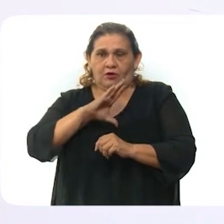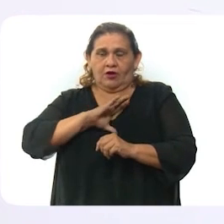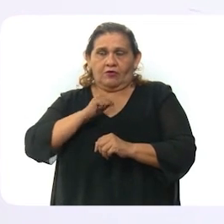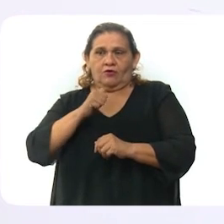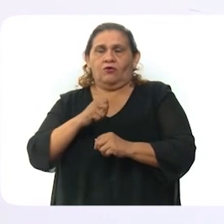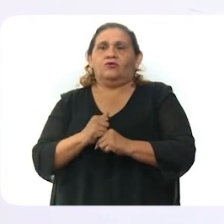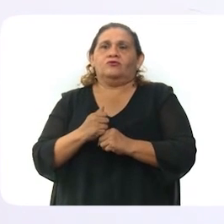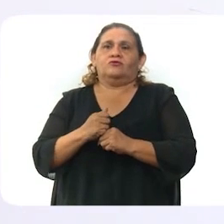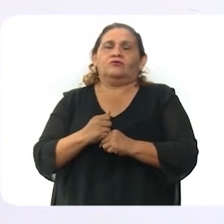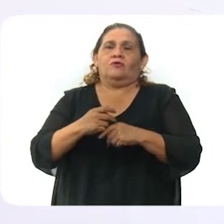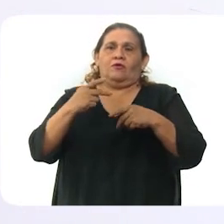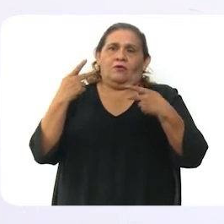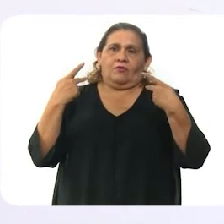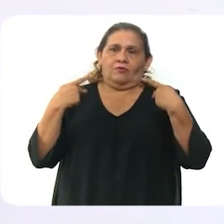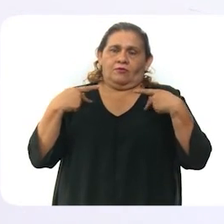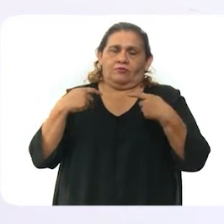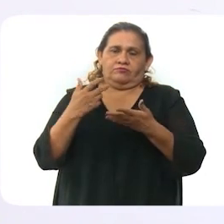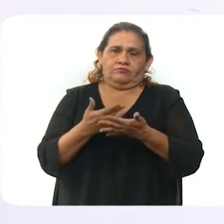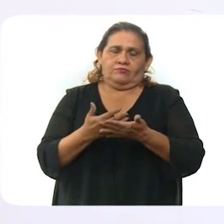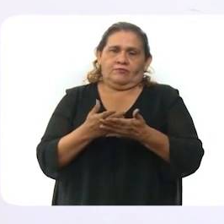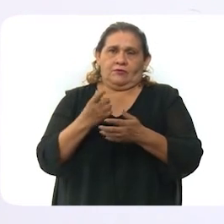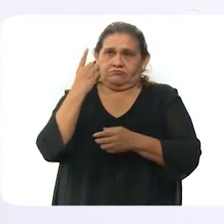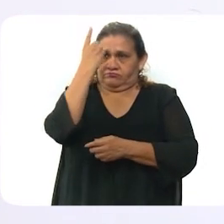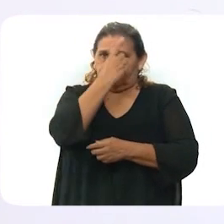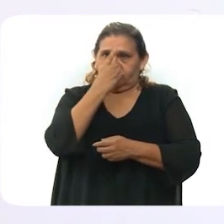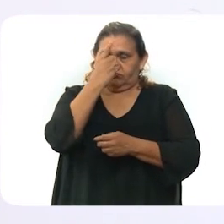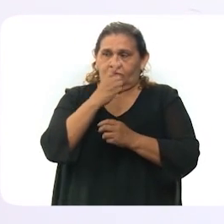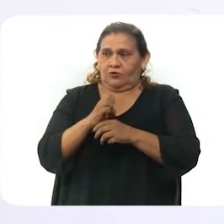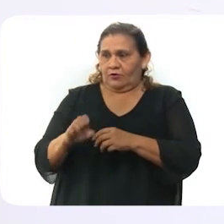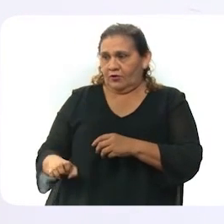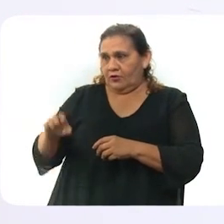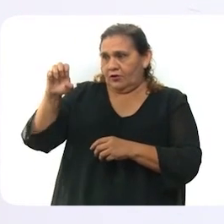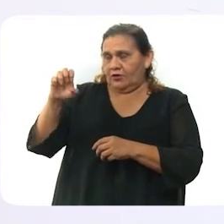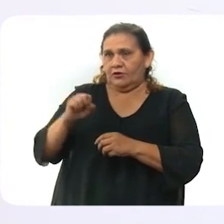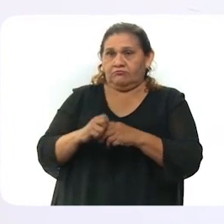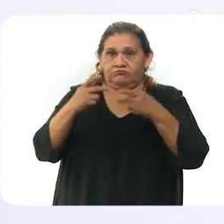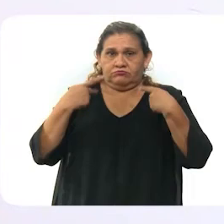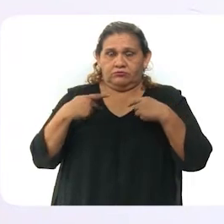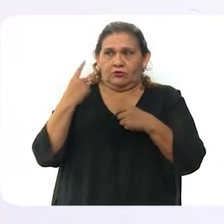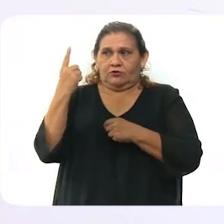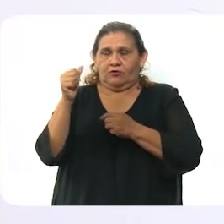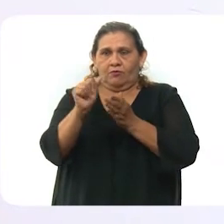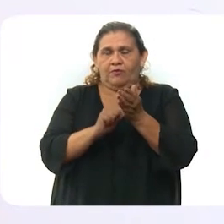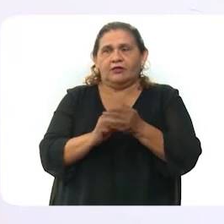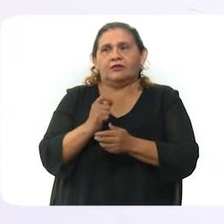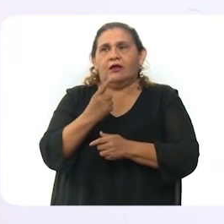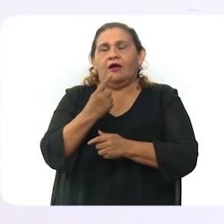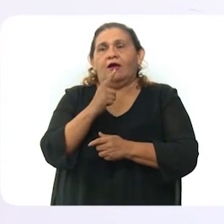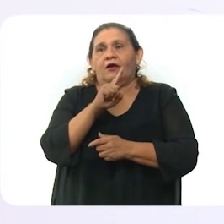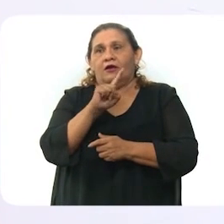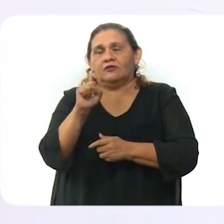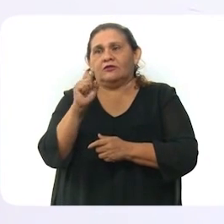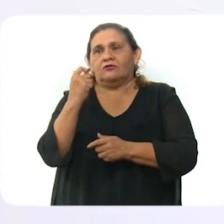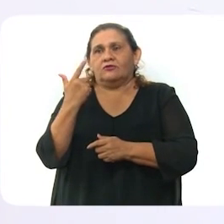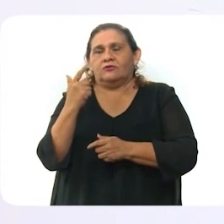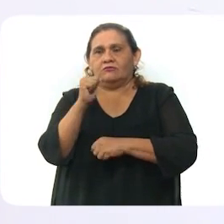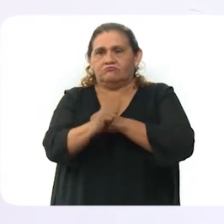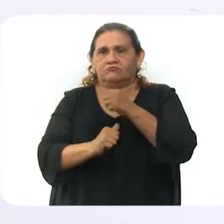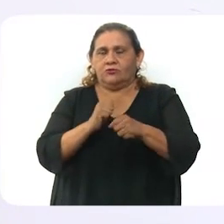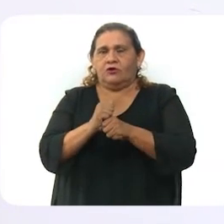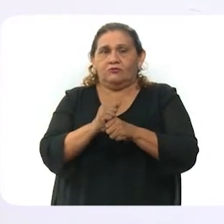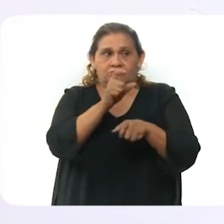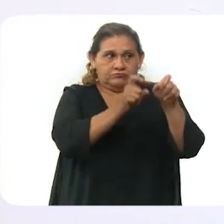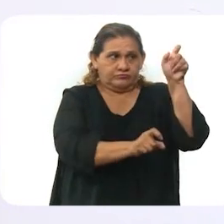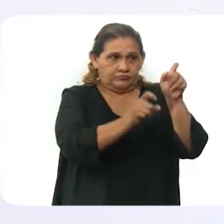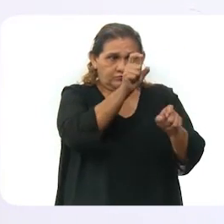pacientes a la espera de diagnóstico. El rango de edad de los casos es de un mes a 107 años. Los